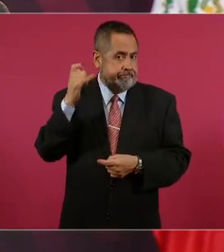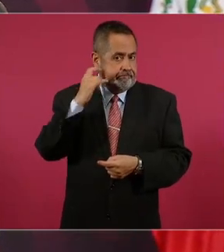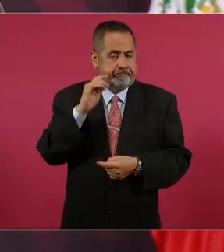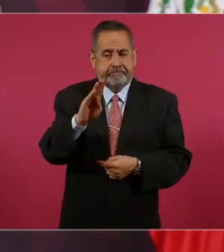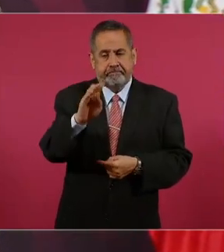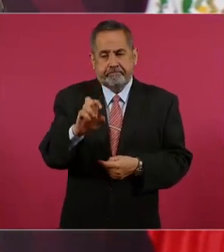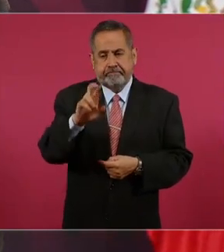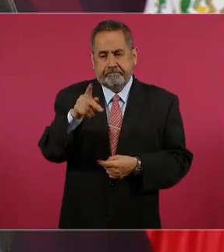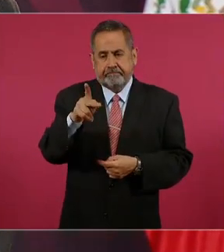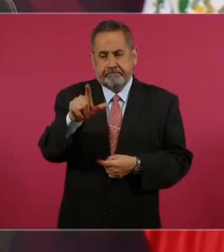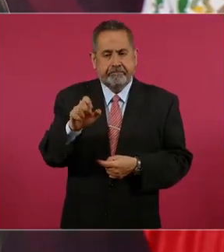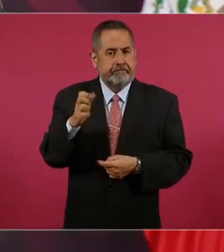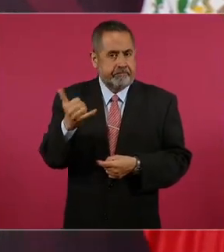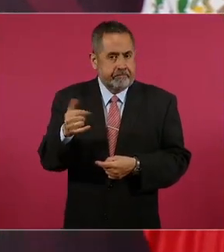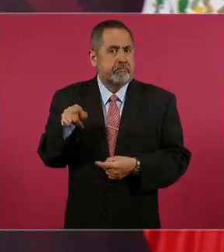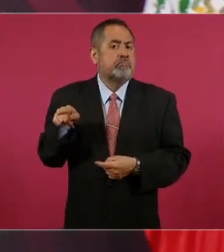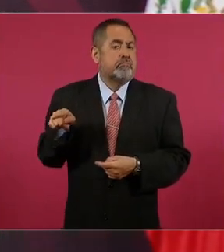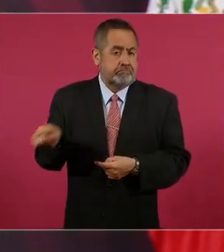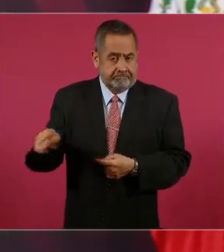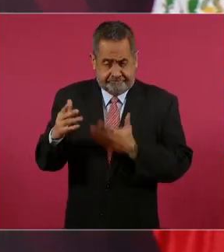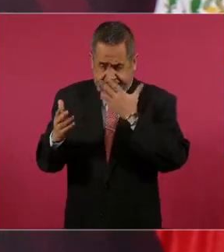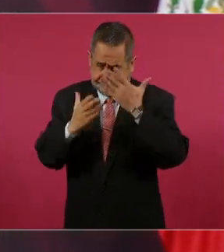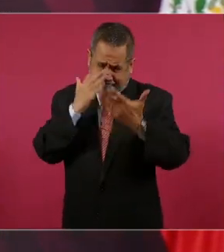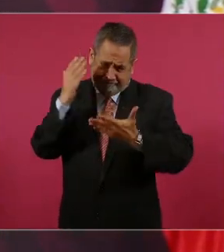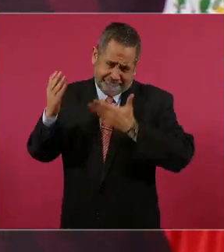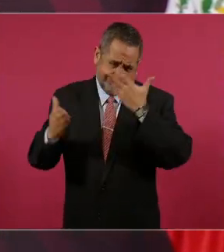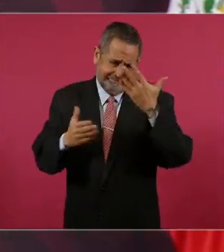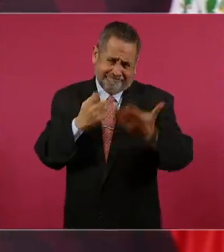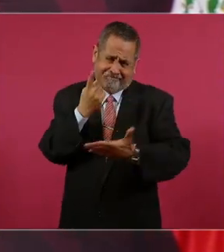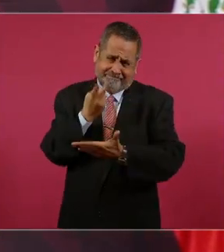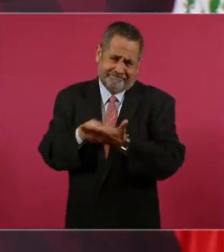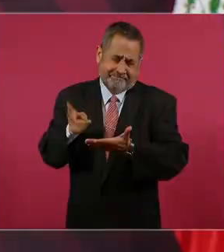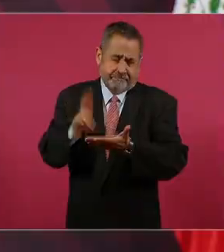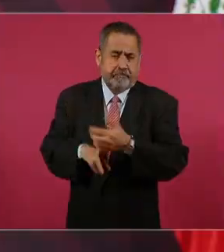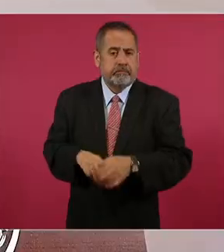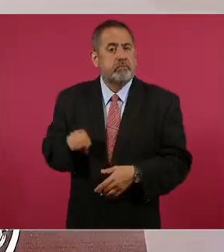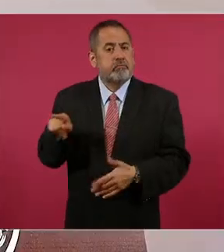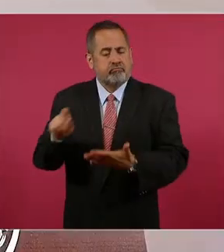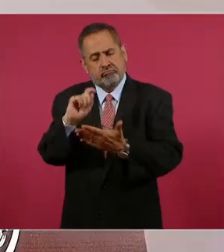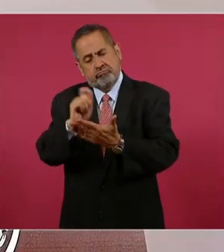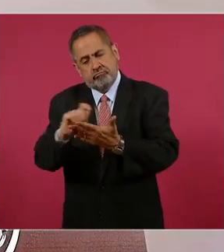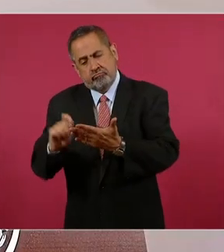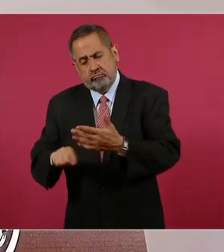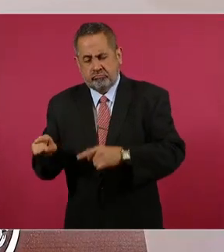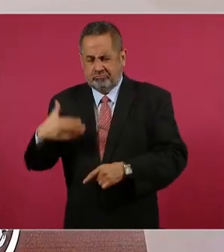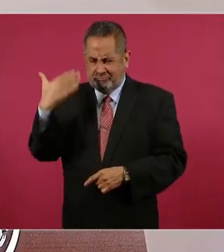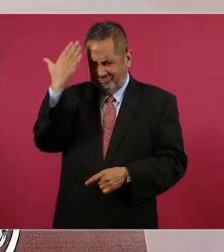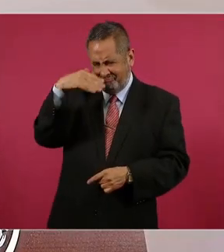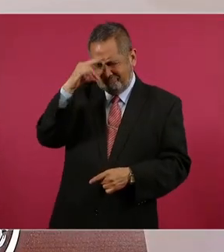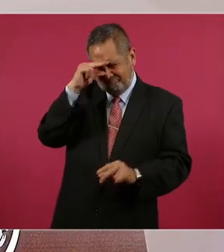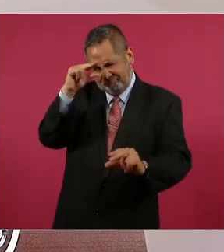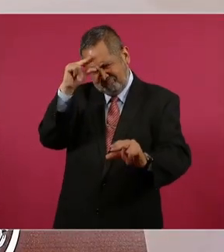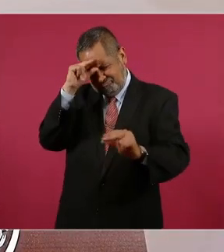Como lo muestran sus escritos y su correspondencia, tenía buena preparación